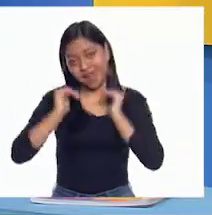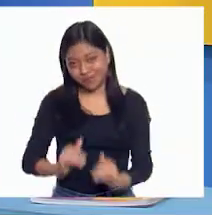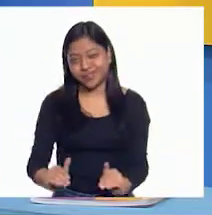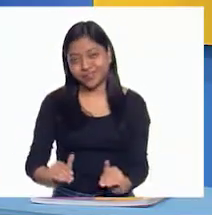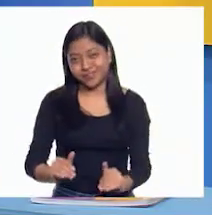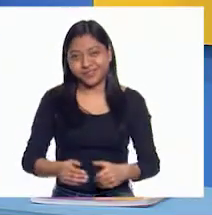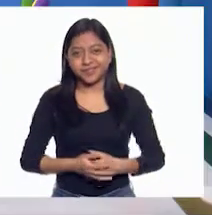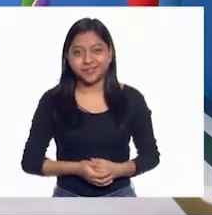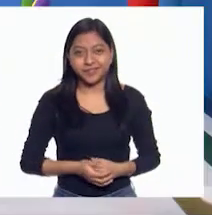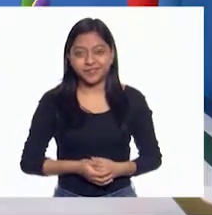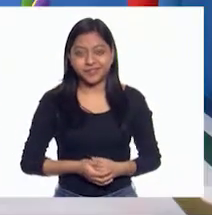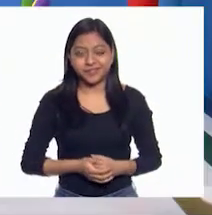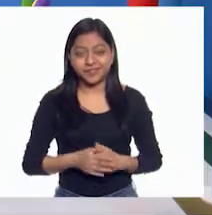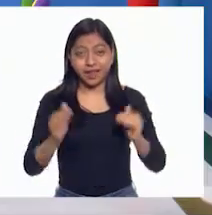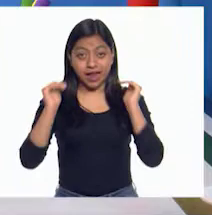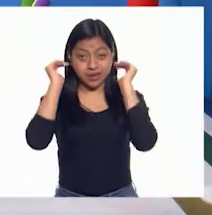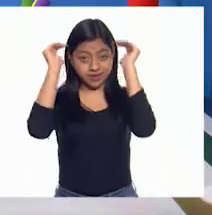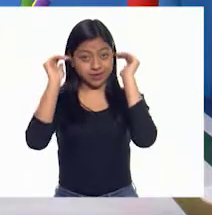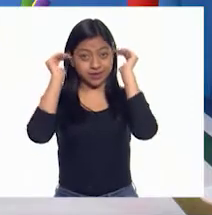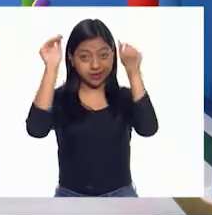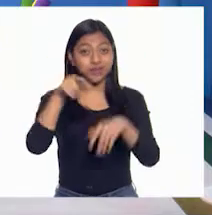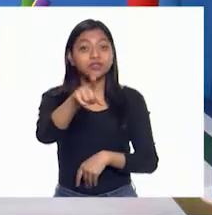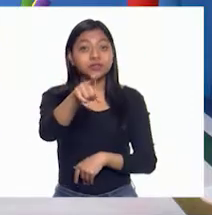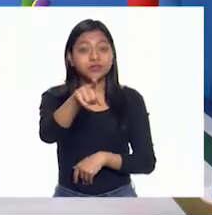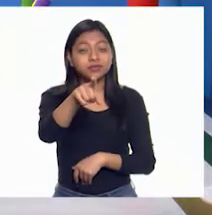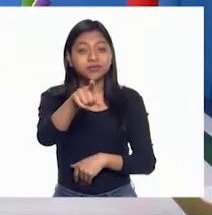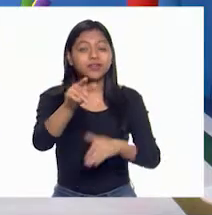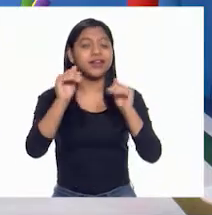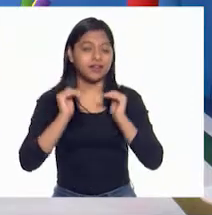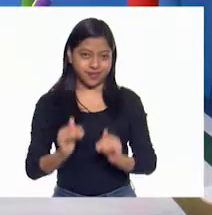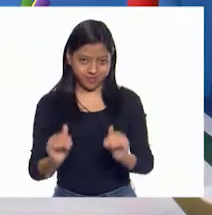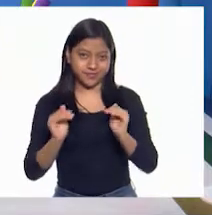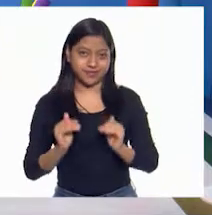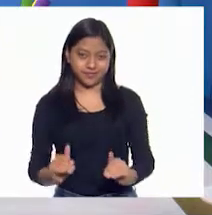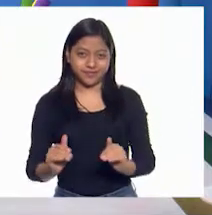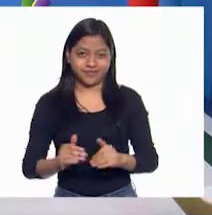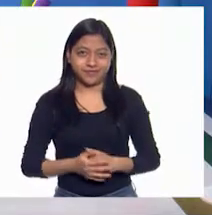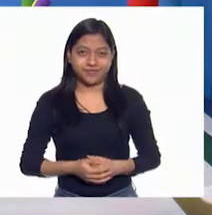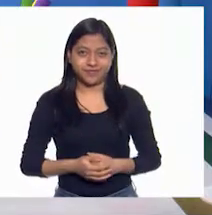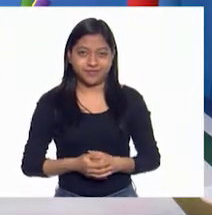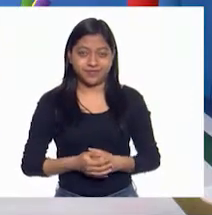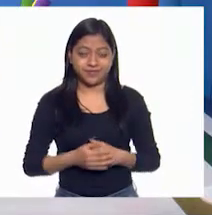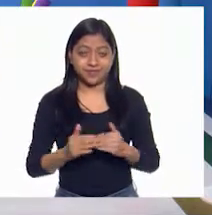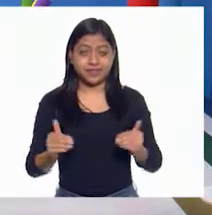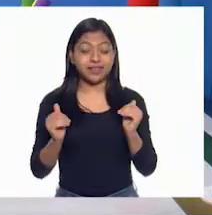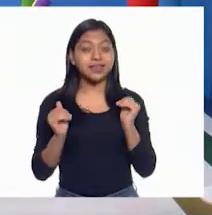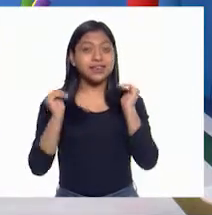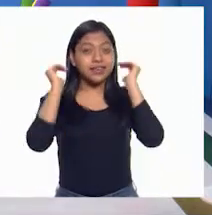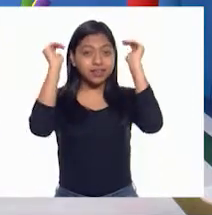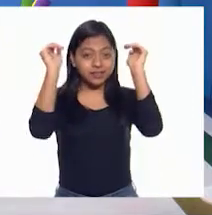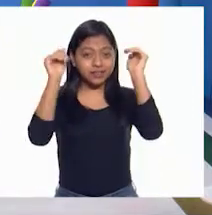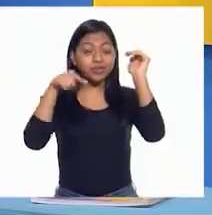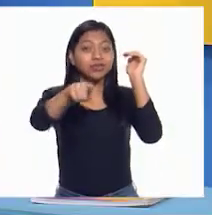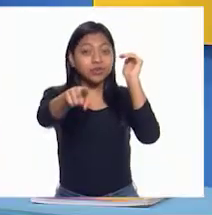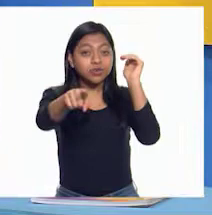Abajo, arriba, arriba, arriba. abajo, abajo, abajo,